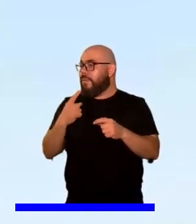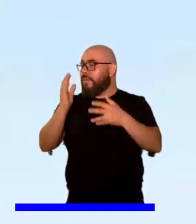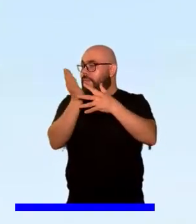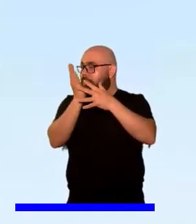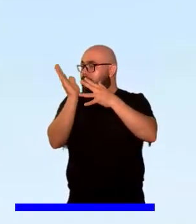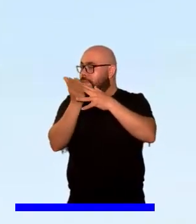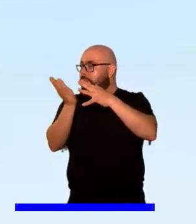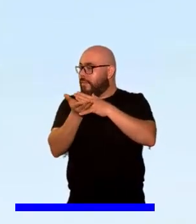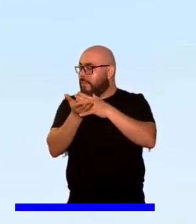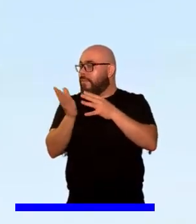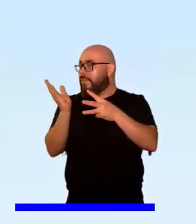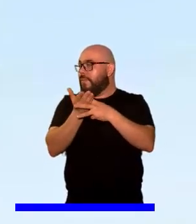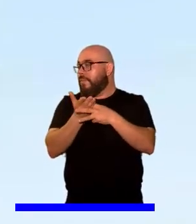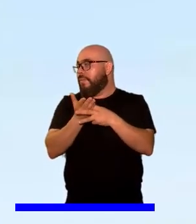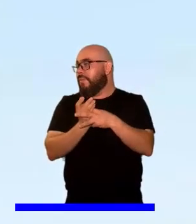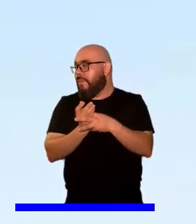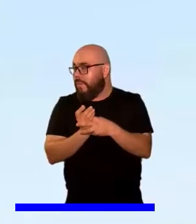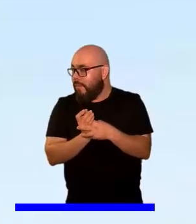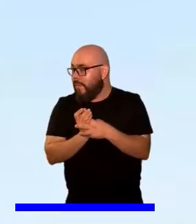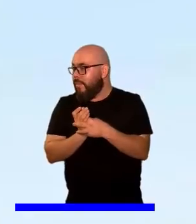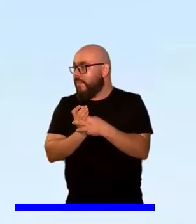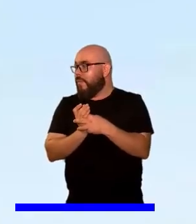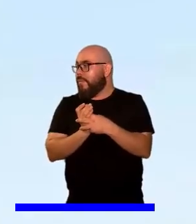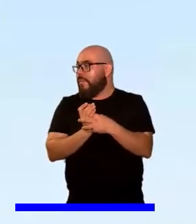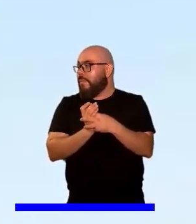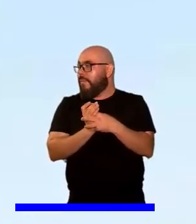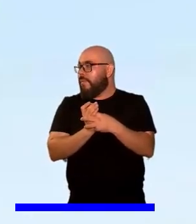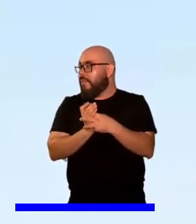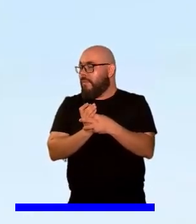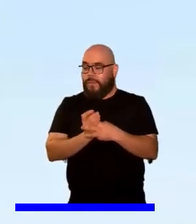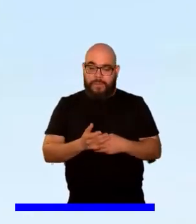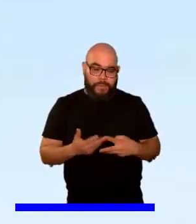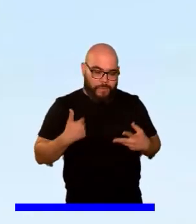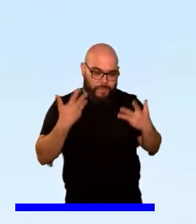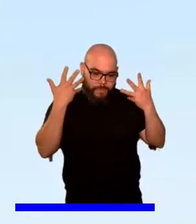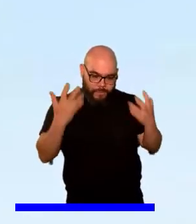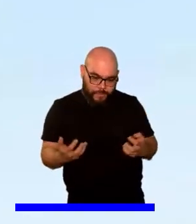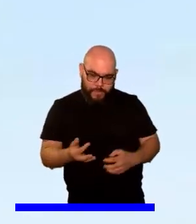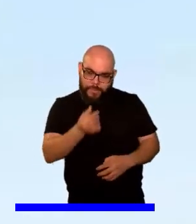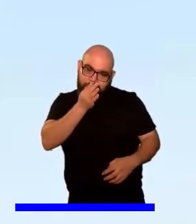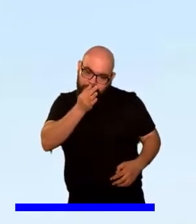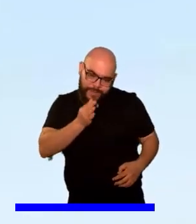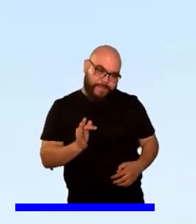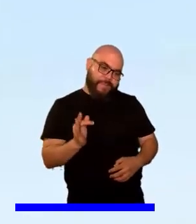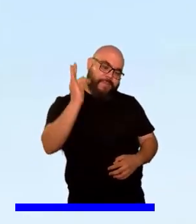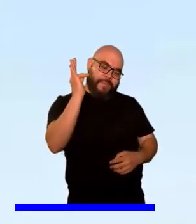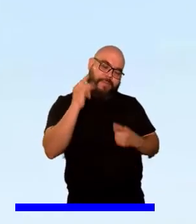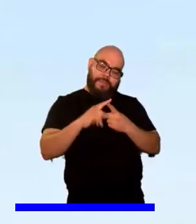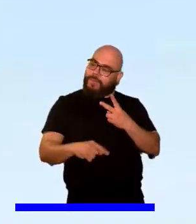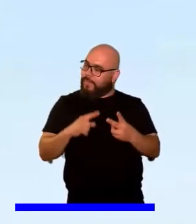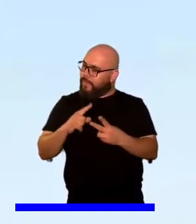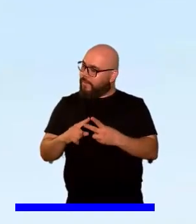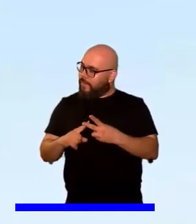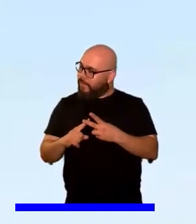actos. El primero es cuando a Bolívar le surge la necesidad de hacer ese juramento por la liberación. El segundo, cuando hace